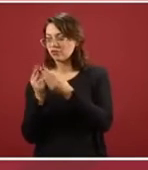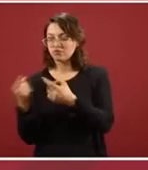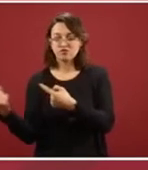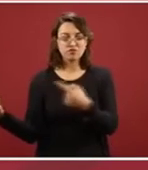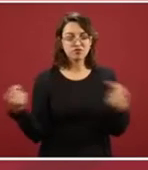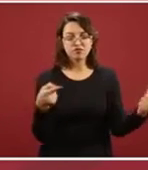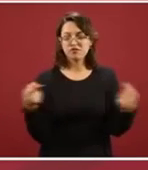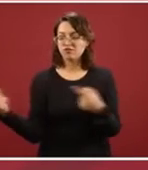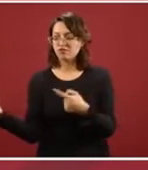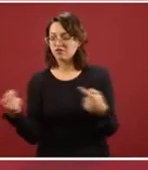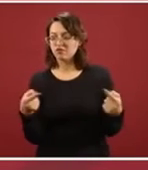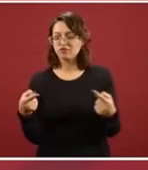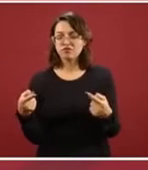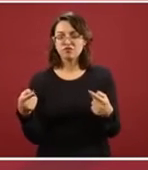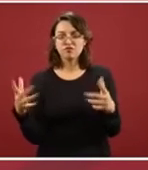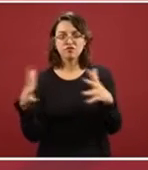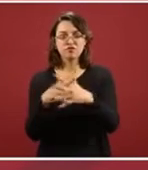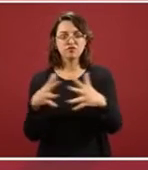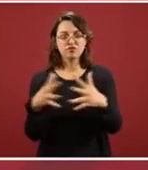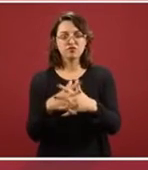a otro.